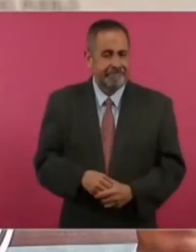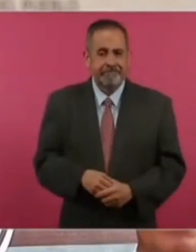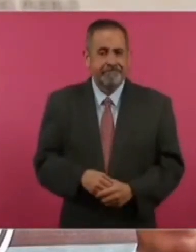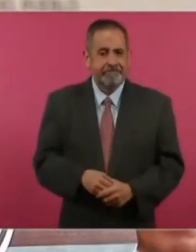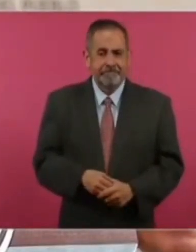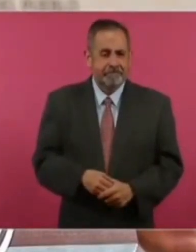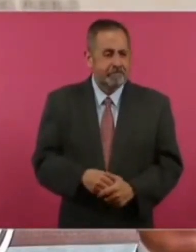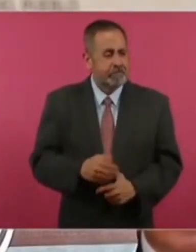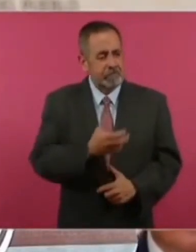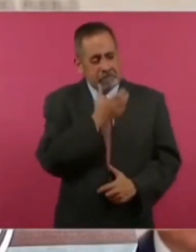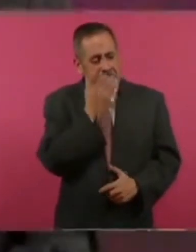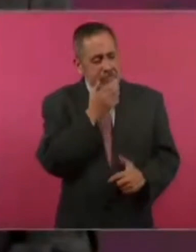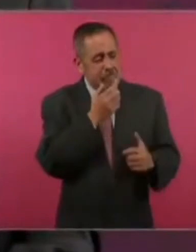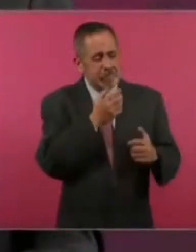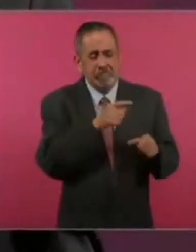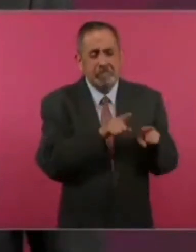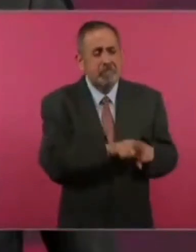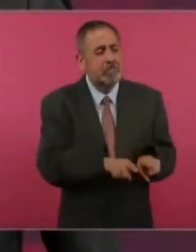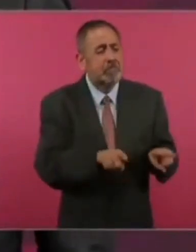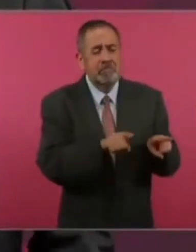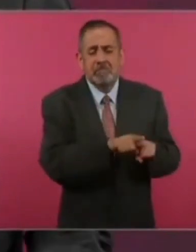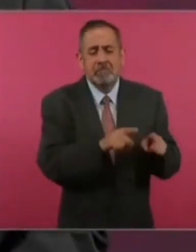muy conservadora.